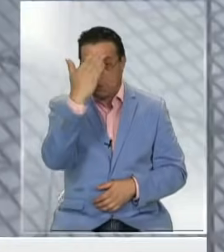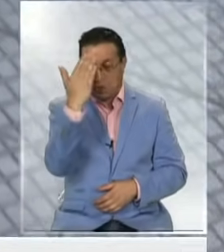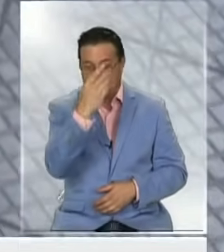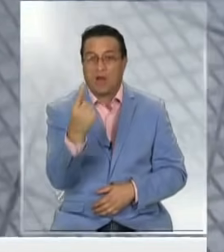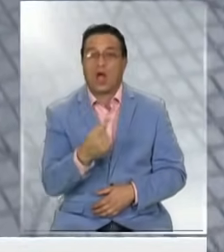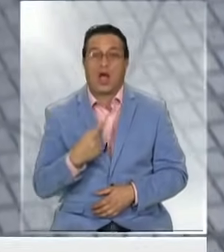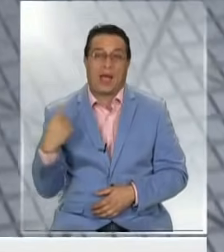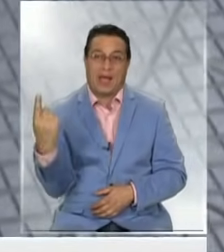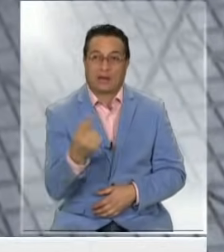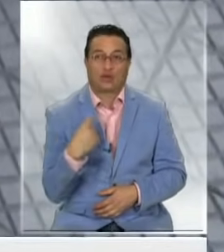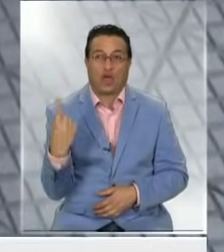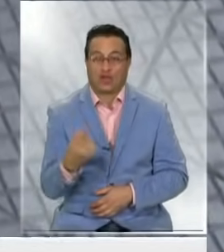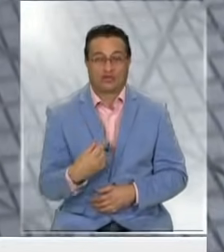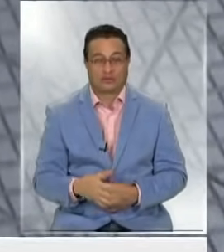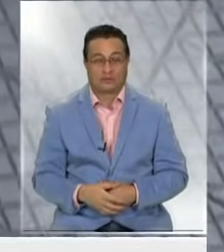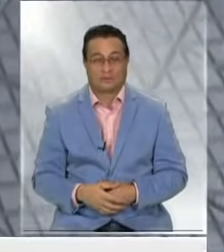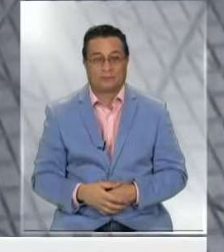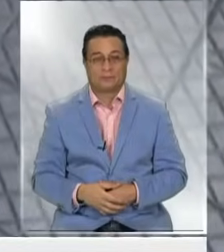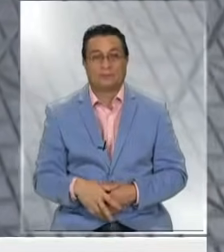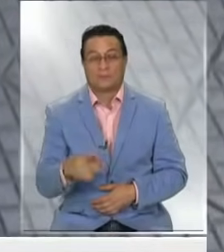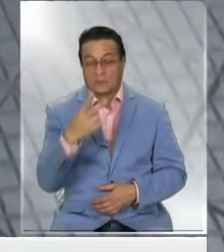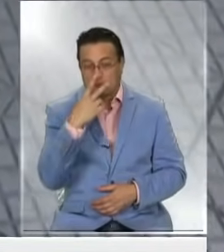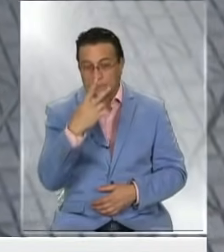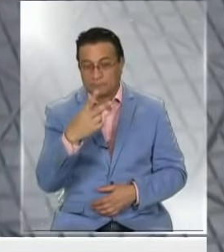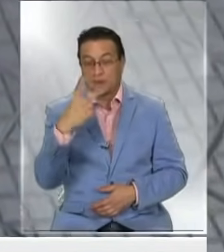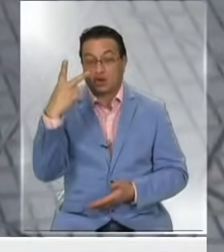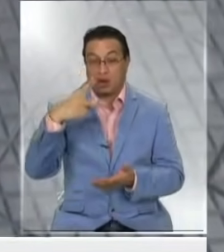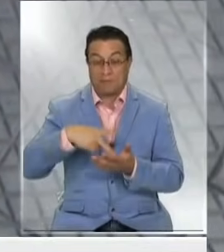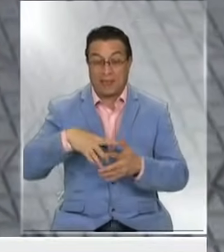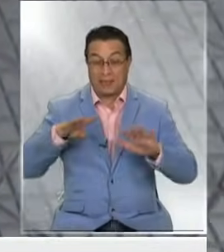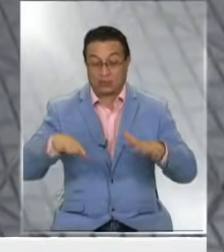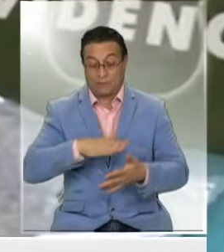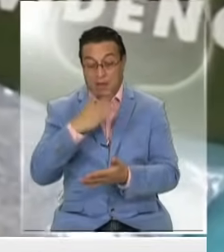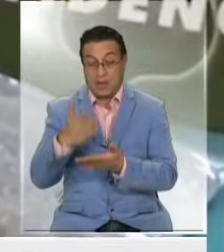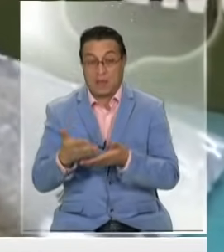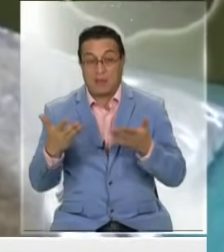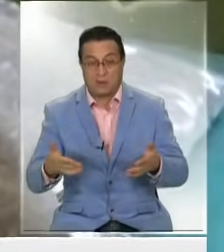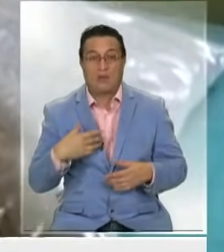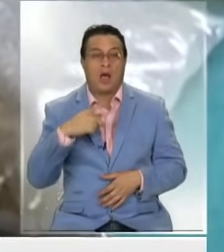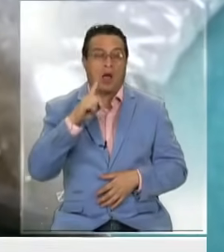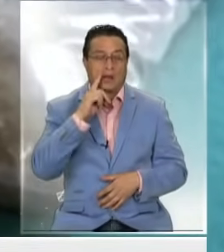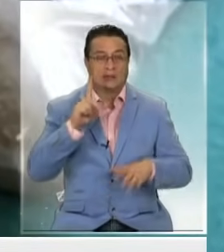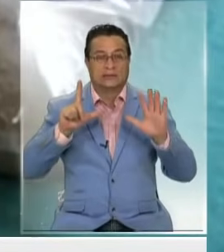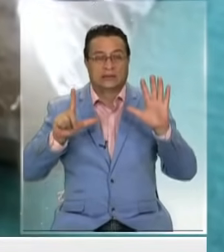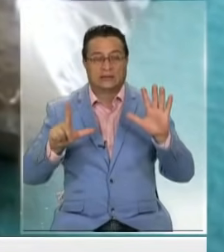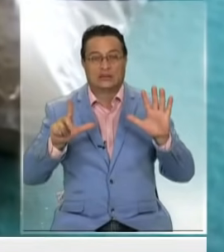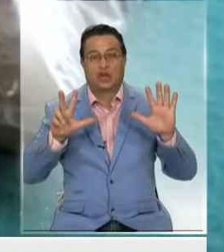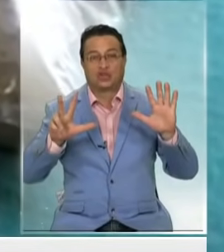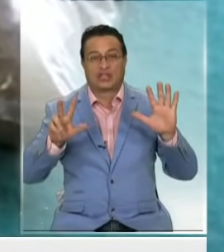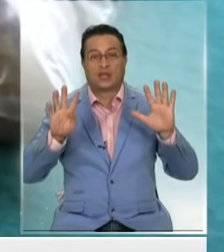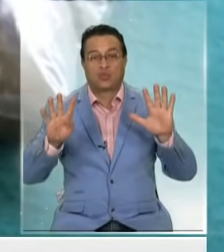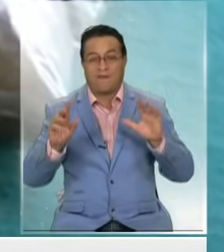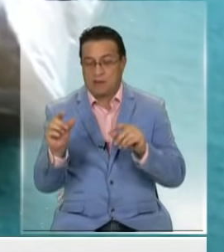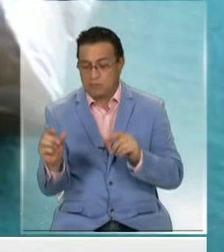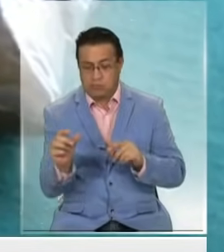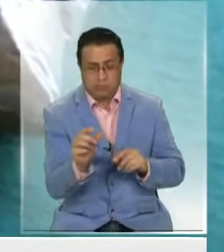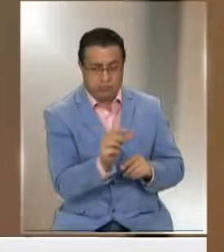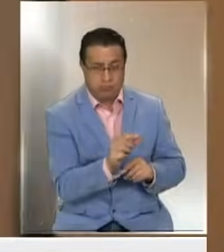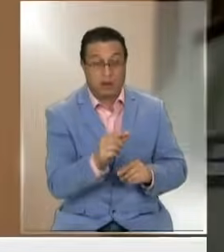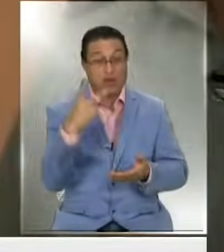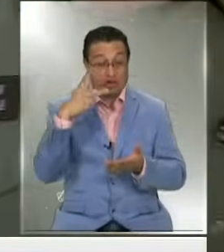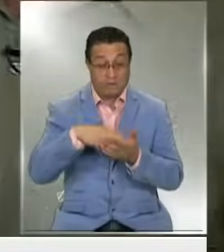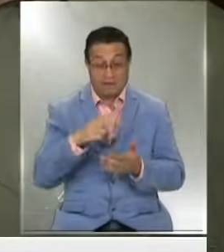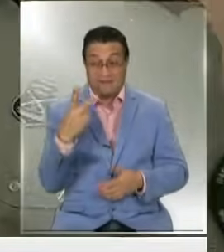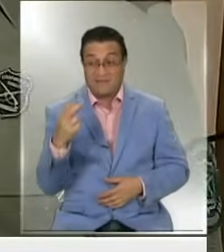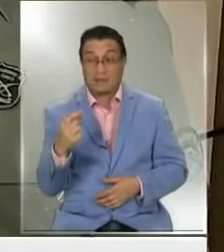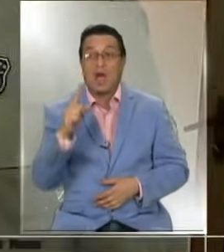todos. Vemos que el año 2019 a la fecha teníamos incautadas 789 dosis. Y a la fecha, el año